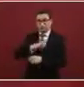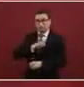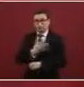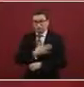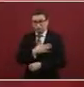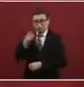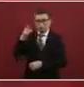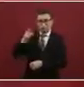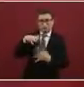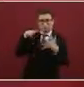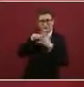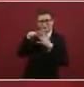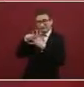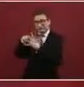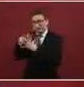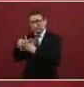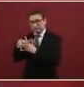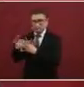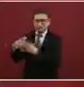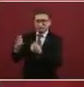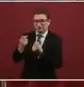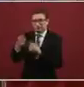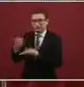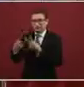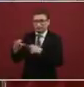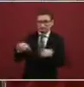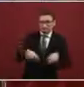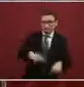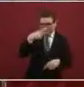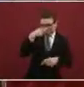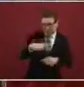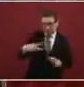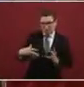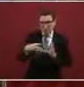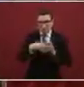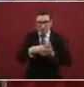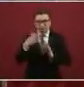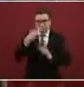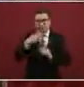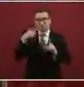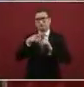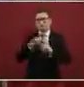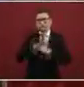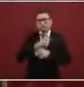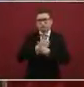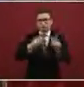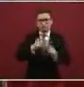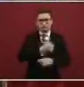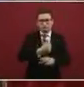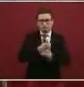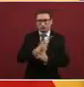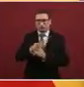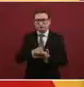una cruenta guerra, compartió con México su vocación por la libertad y la tolerancia y por el respeto a los derechos